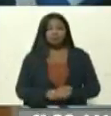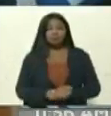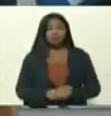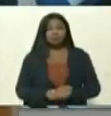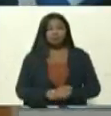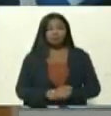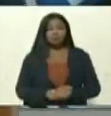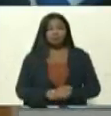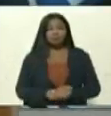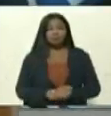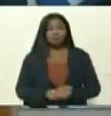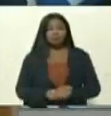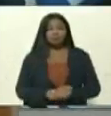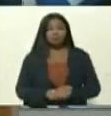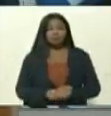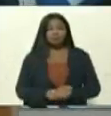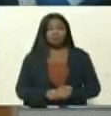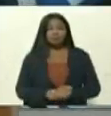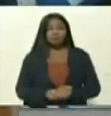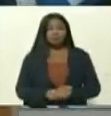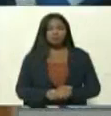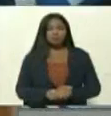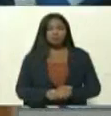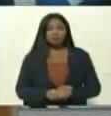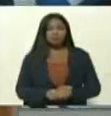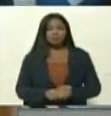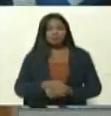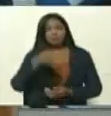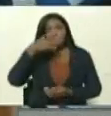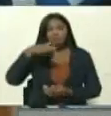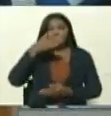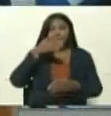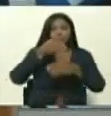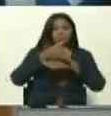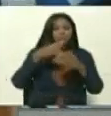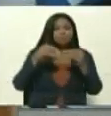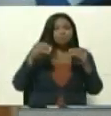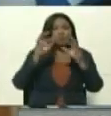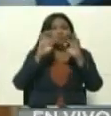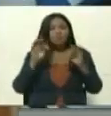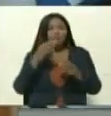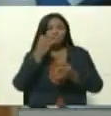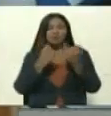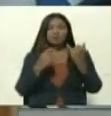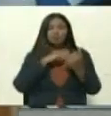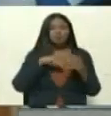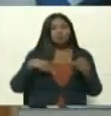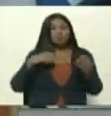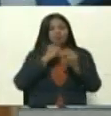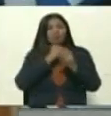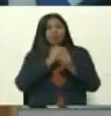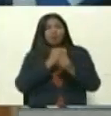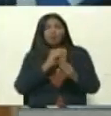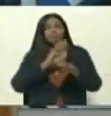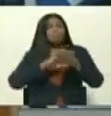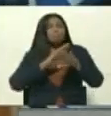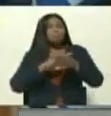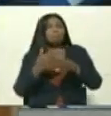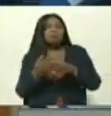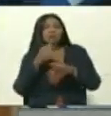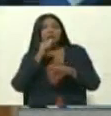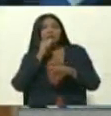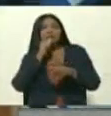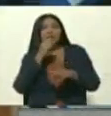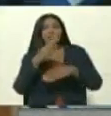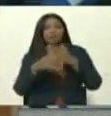hacia el pueblo como tributario final de nuestra gestión. Porque quienes vienen